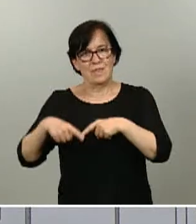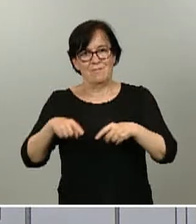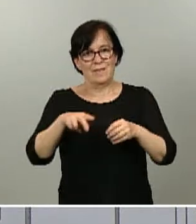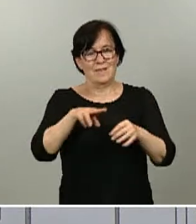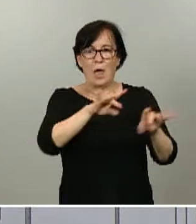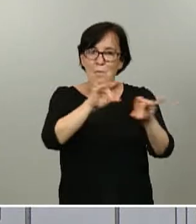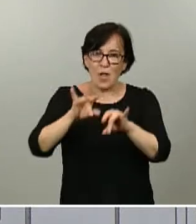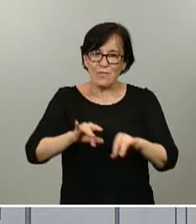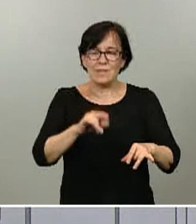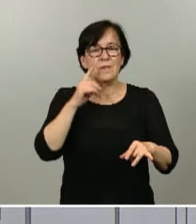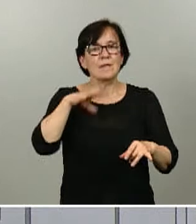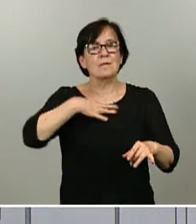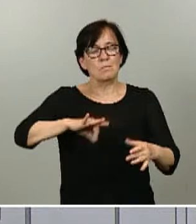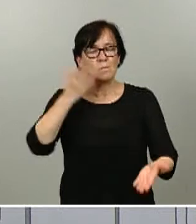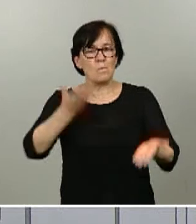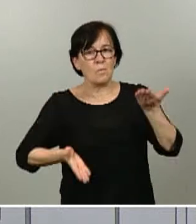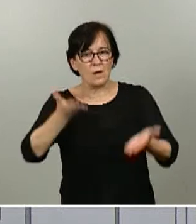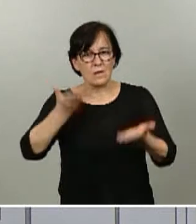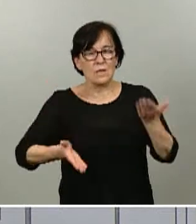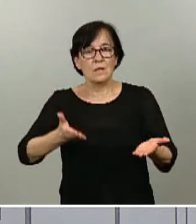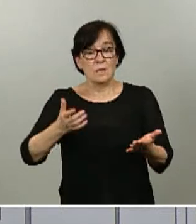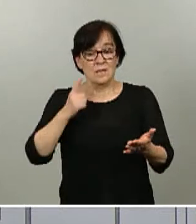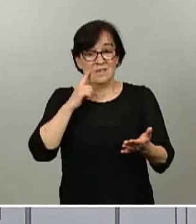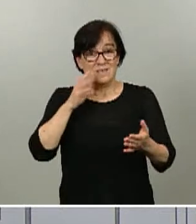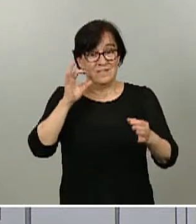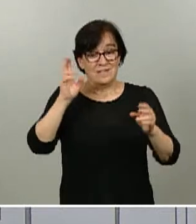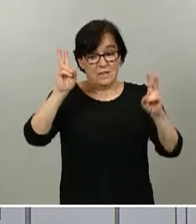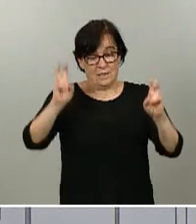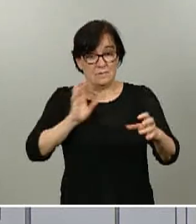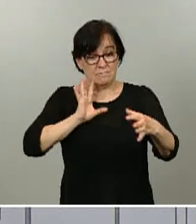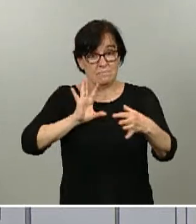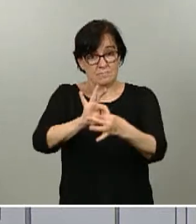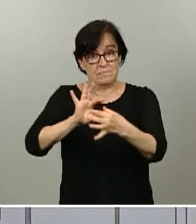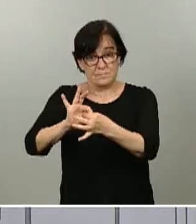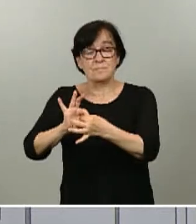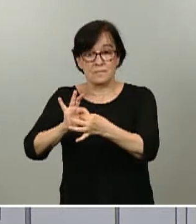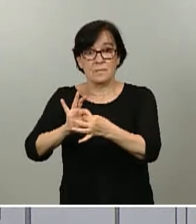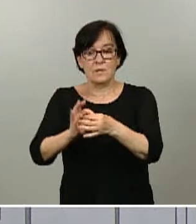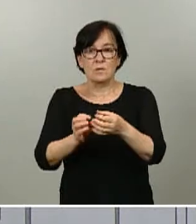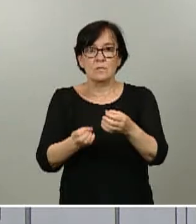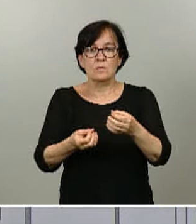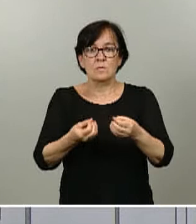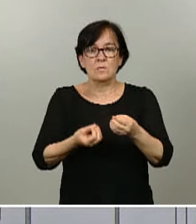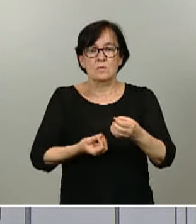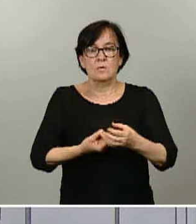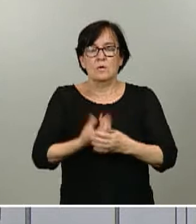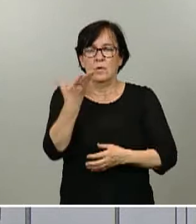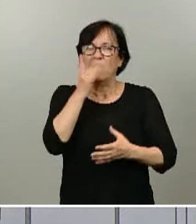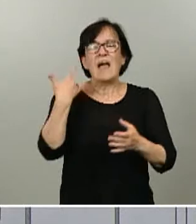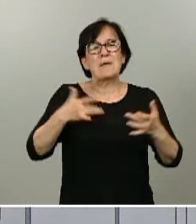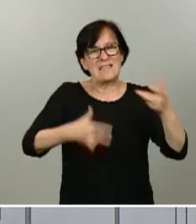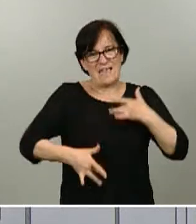podido valorar que una gran parte de esos casos que se asociaban a estos brotes habían tenido fechas de inicio de síntomas anteriores y por lo